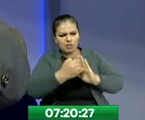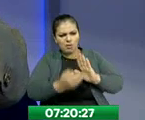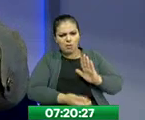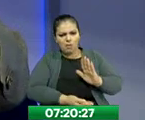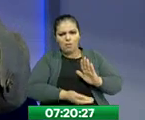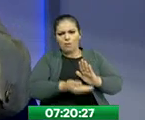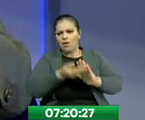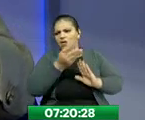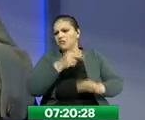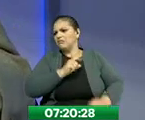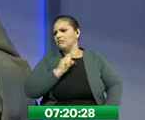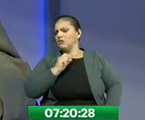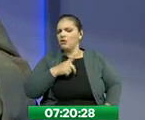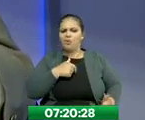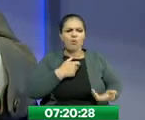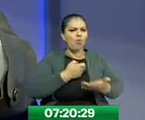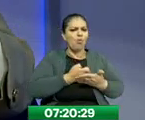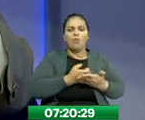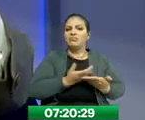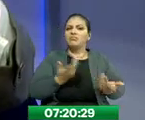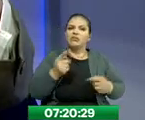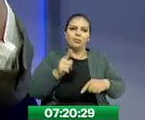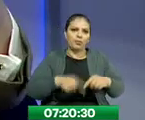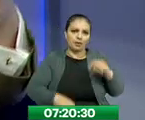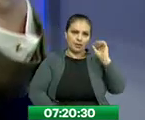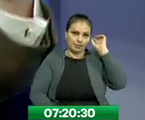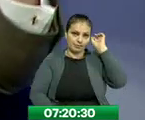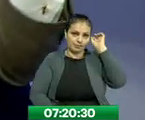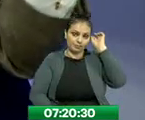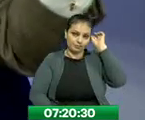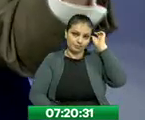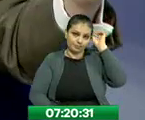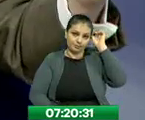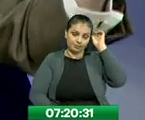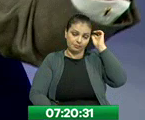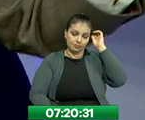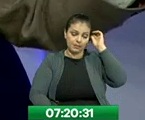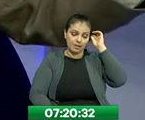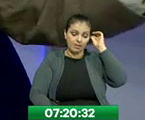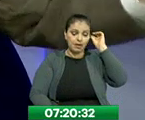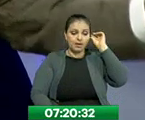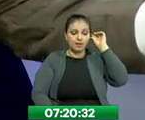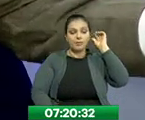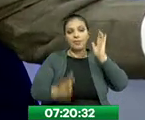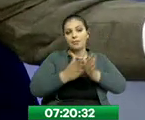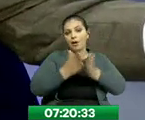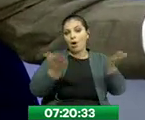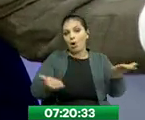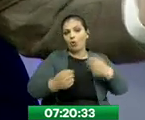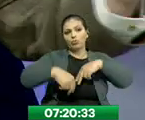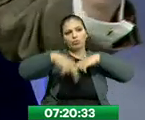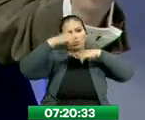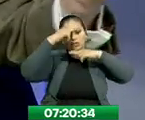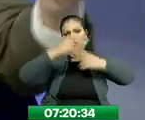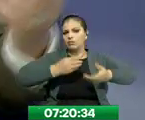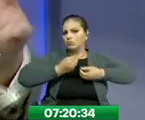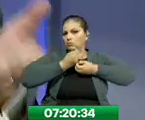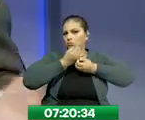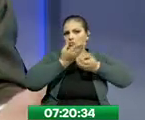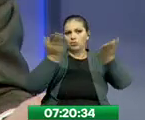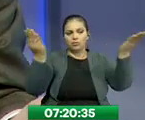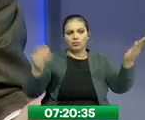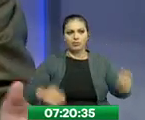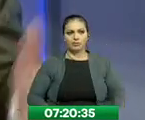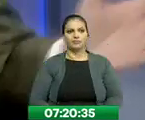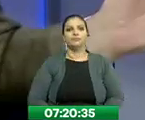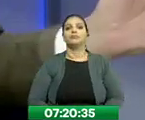días, podemos leer en la prensa que frente a la situación de ciclo recesivo, los países lo que hacen es que